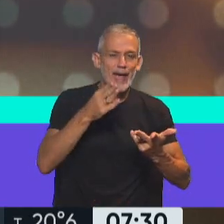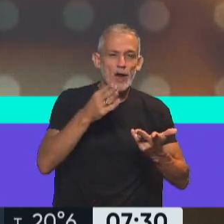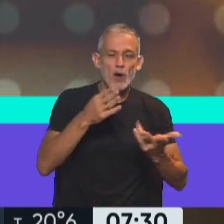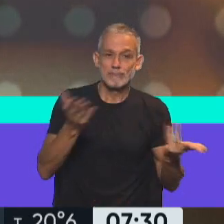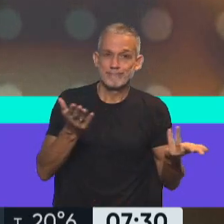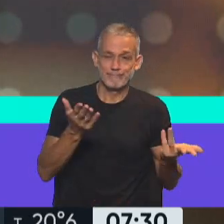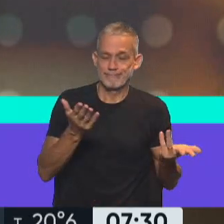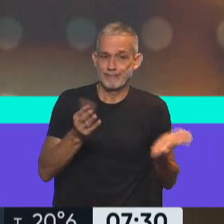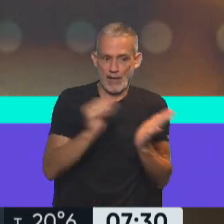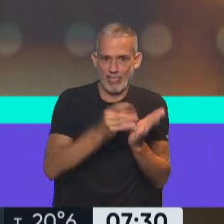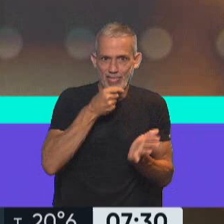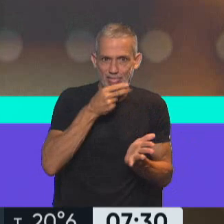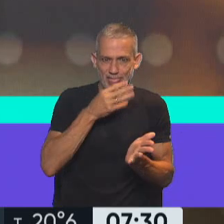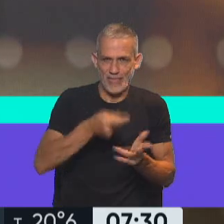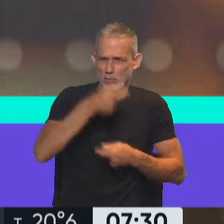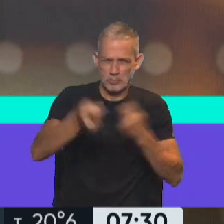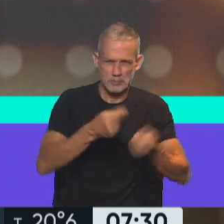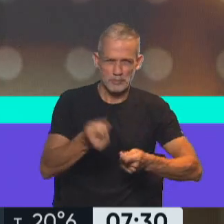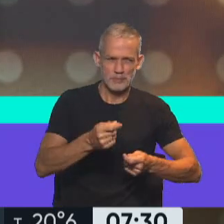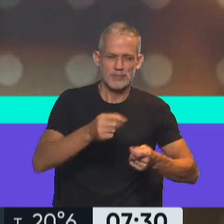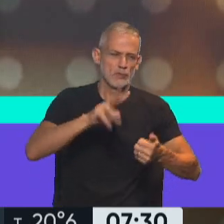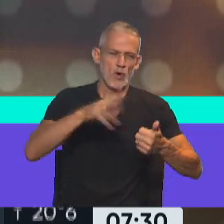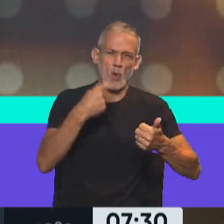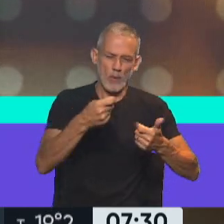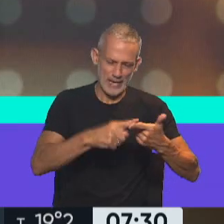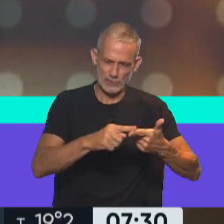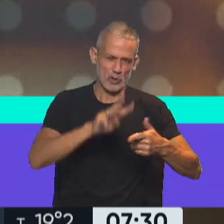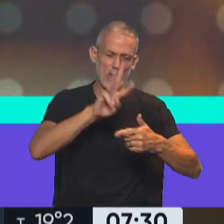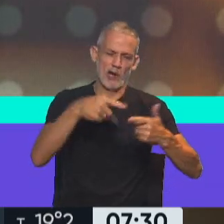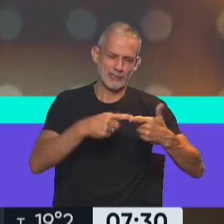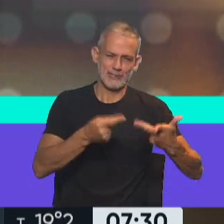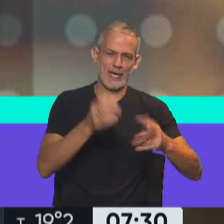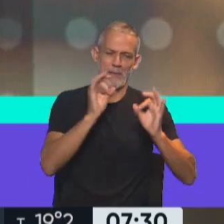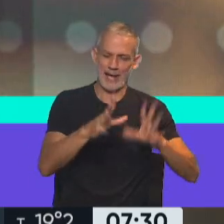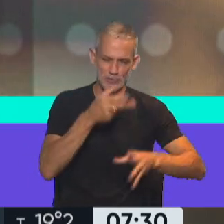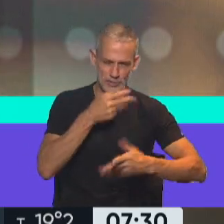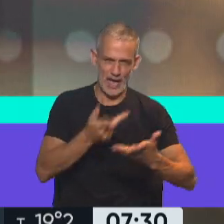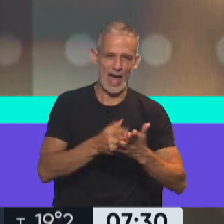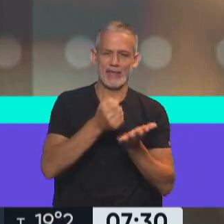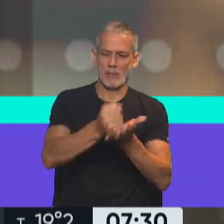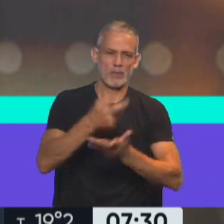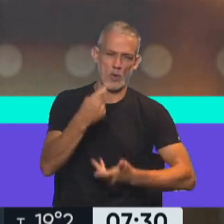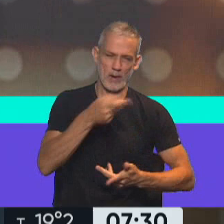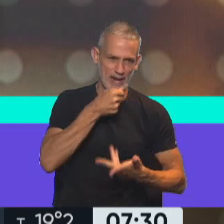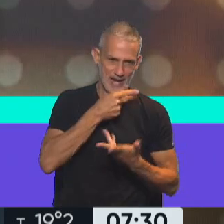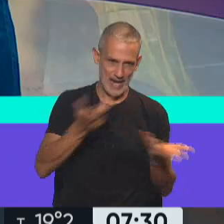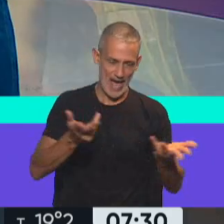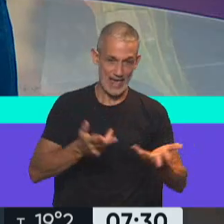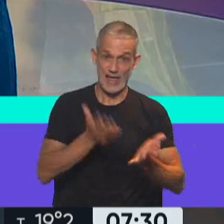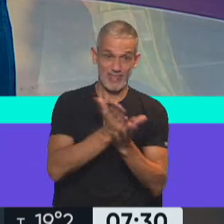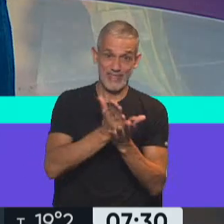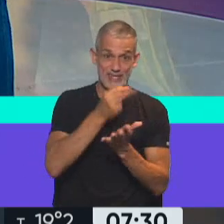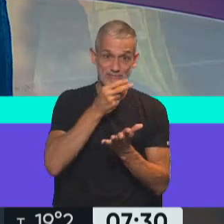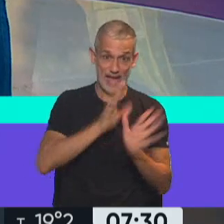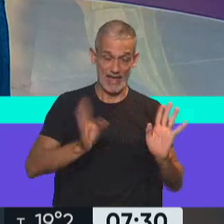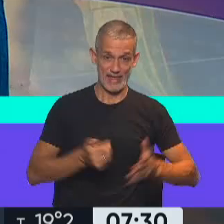no registrado, es decir, no aporta a la seguridad social, no tiene vacación, no tiene jubilación, digamos, ningún derecho